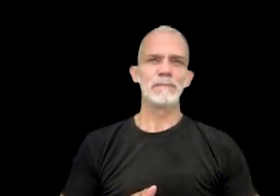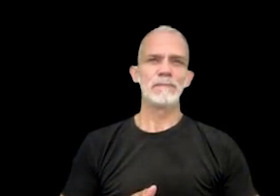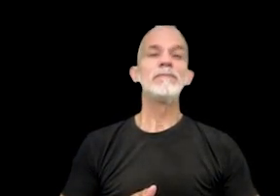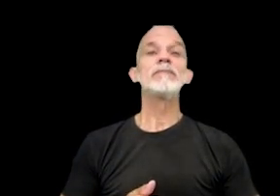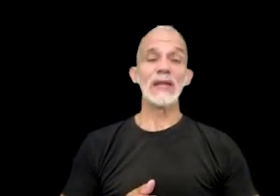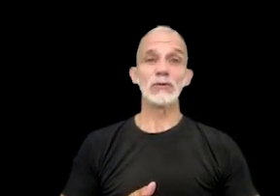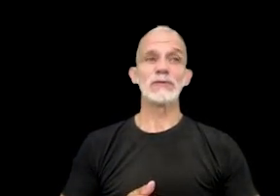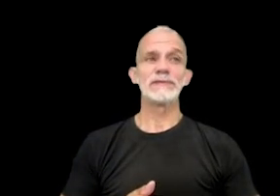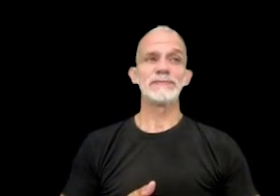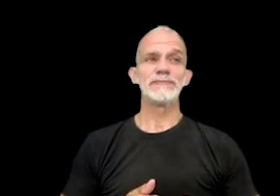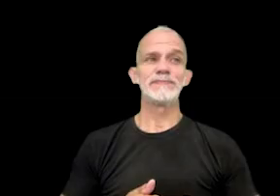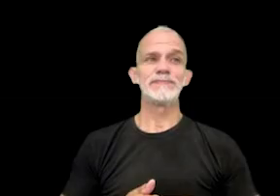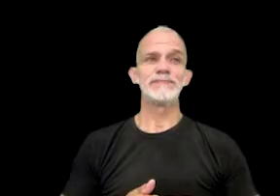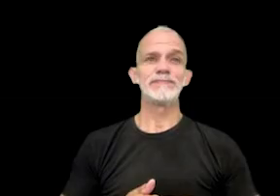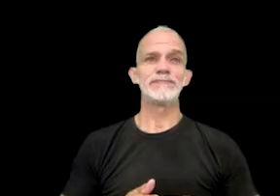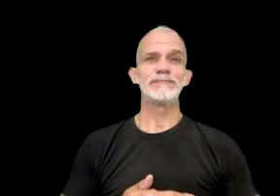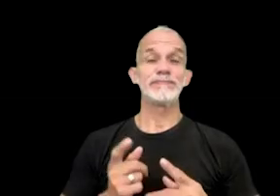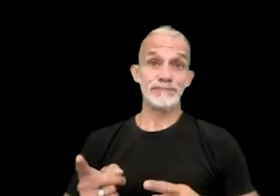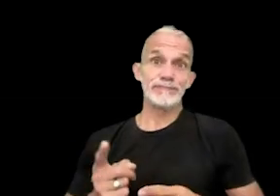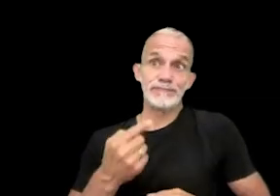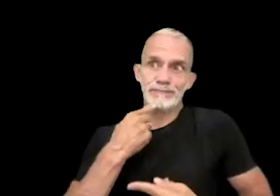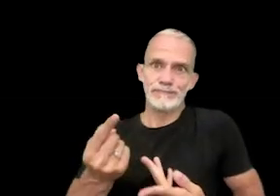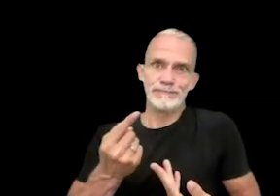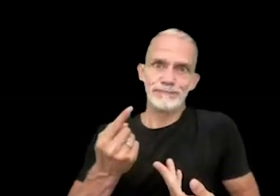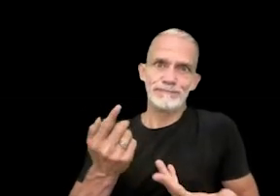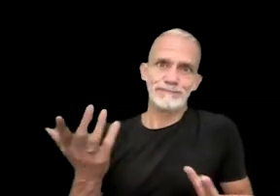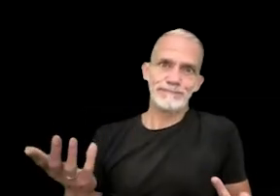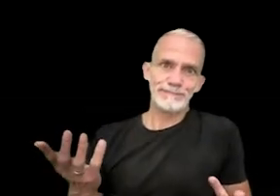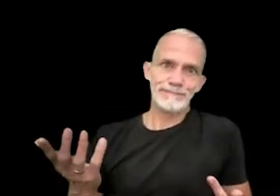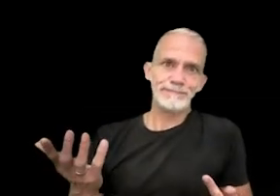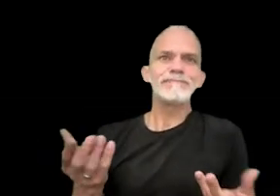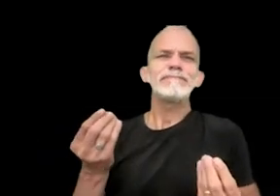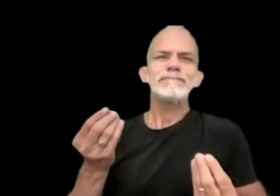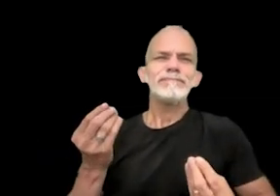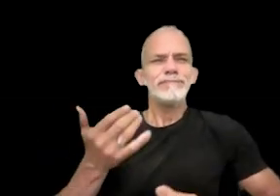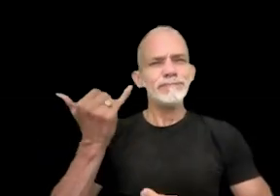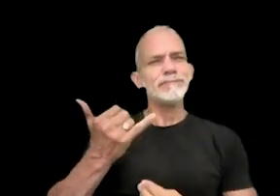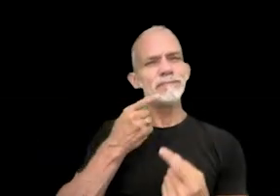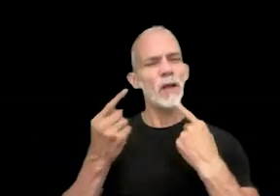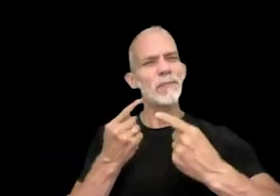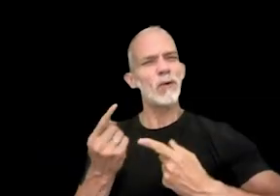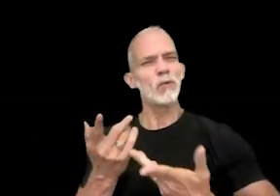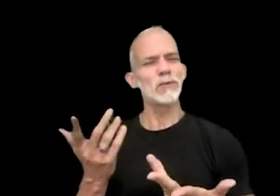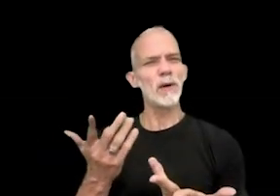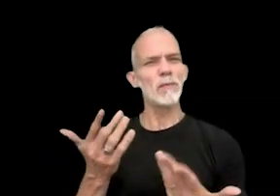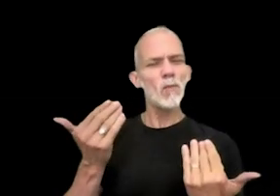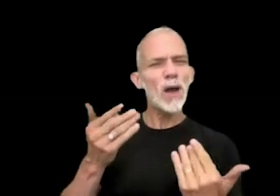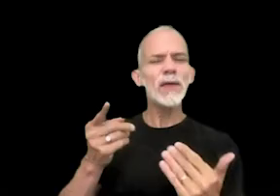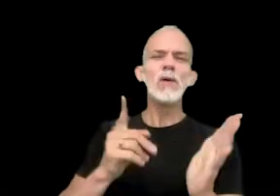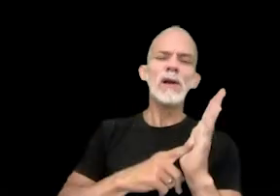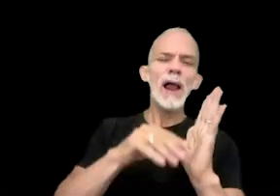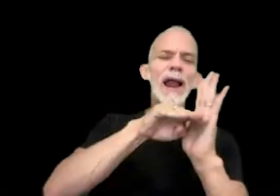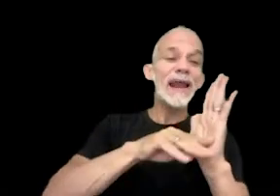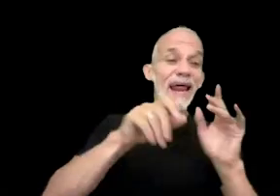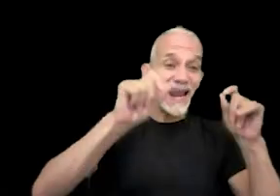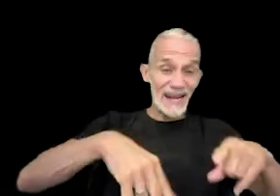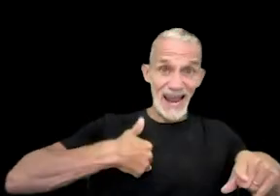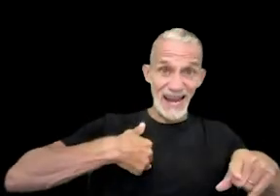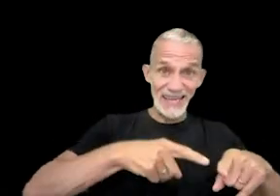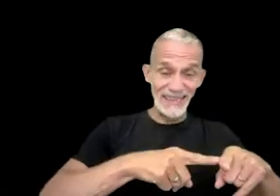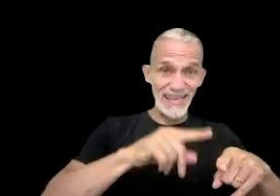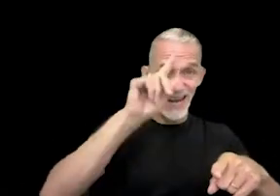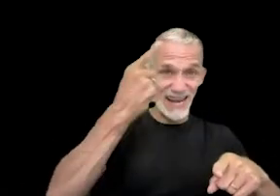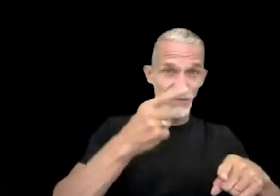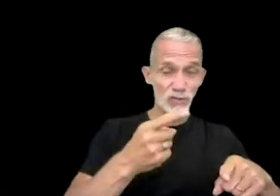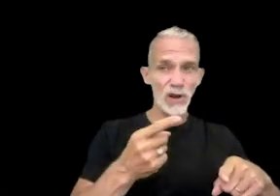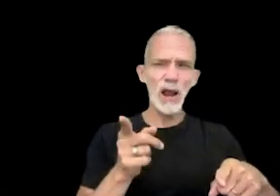Y entonces ahí viene esta pregunta, que es la pregunta que de fondo tenemos. ¿Puede una regla doméstica ser aplicada a una